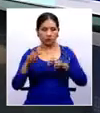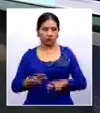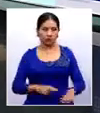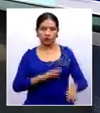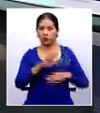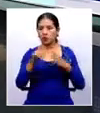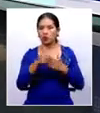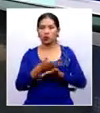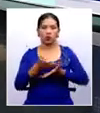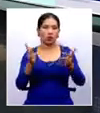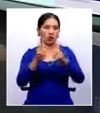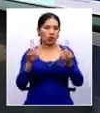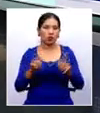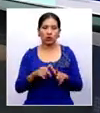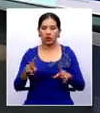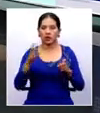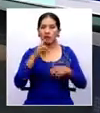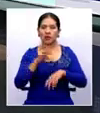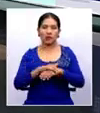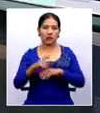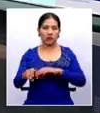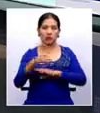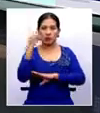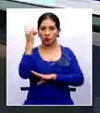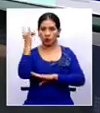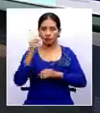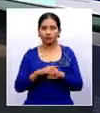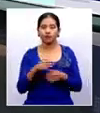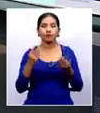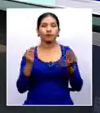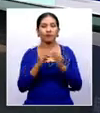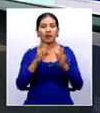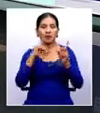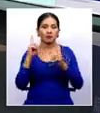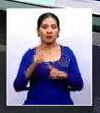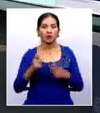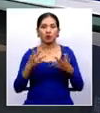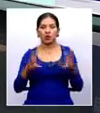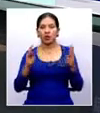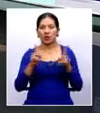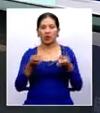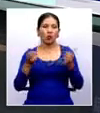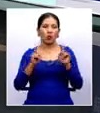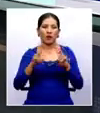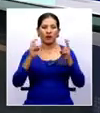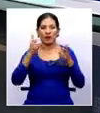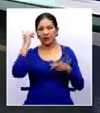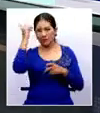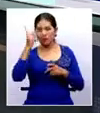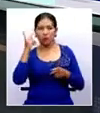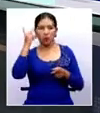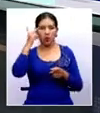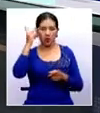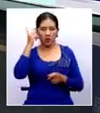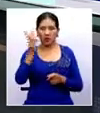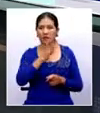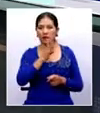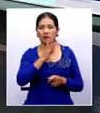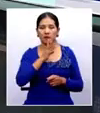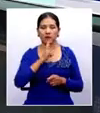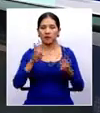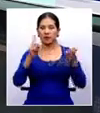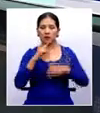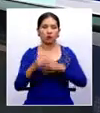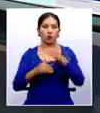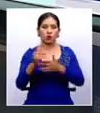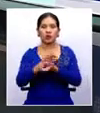del territorio nacional. Ahora, ya pensando en una respuesta un poco más política, en términos de que el proceso de cambio